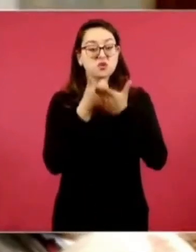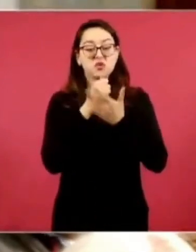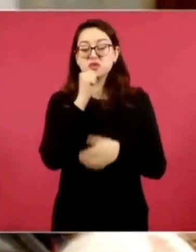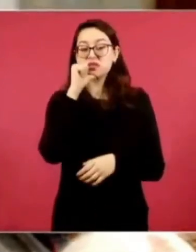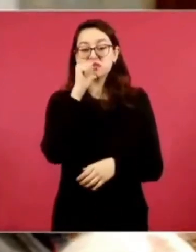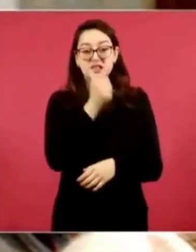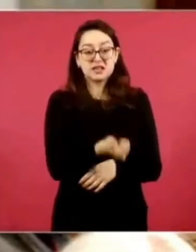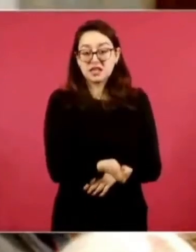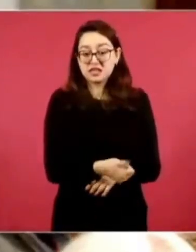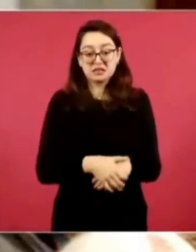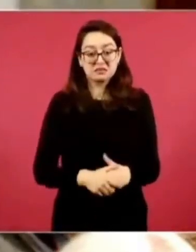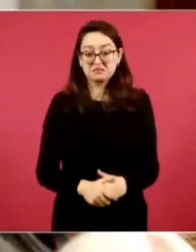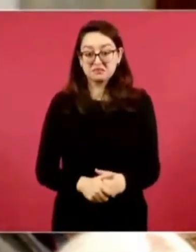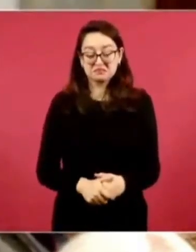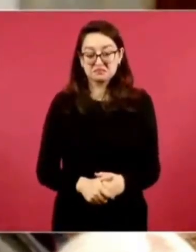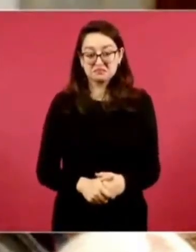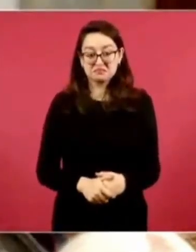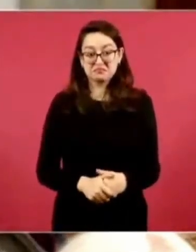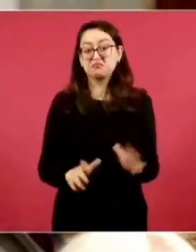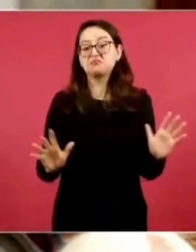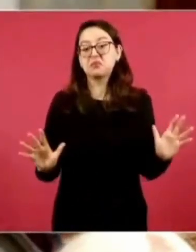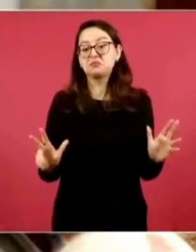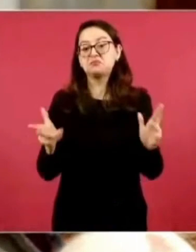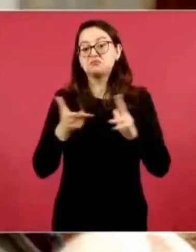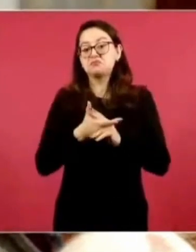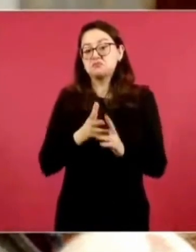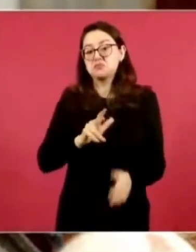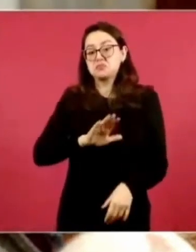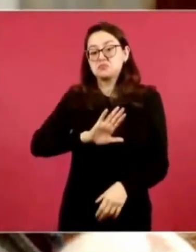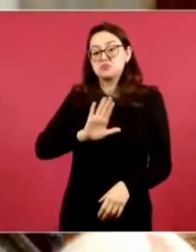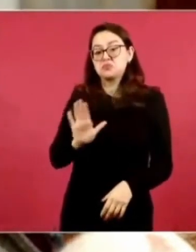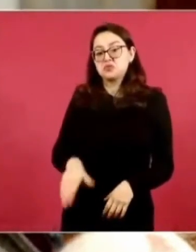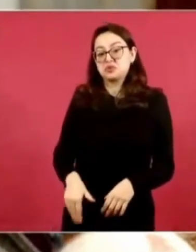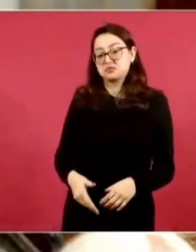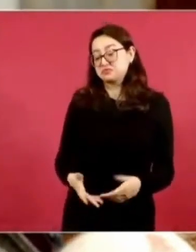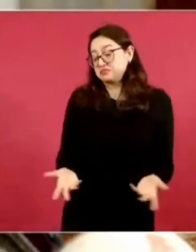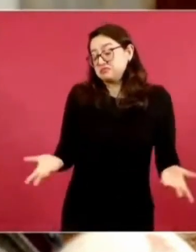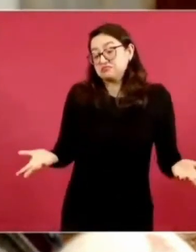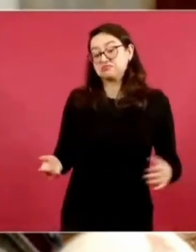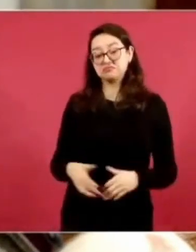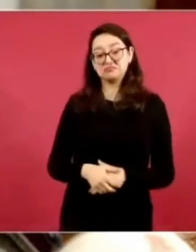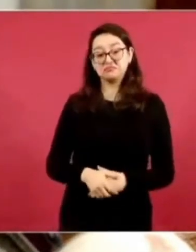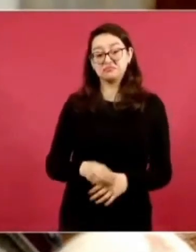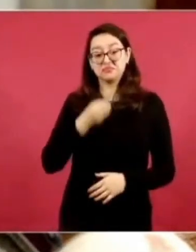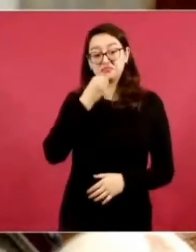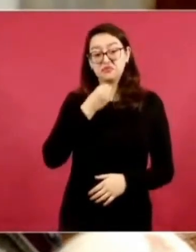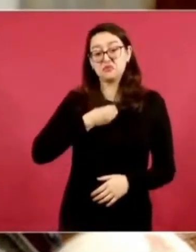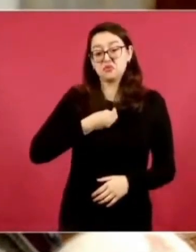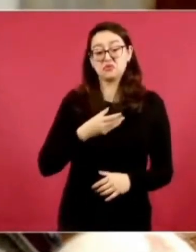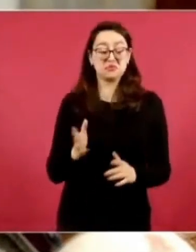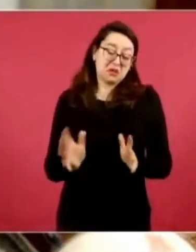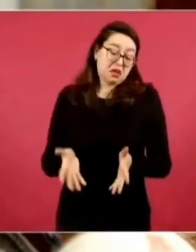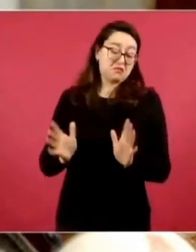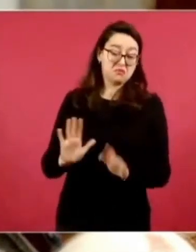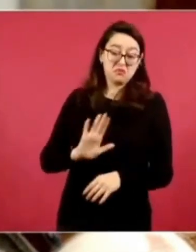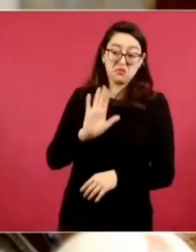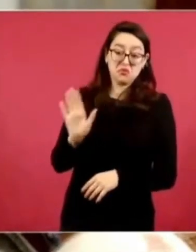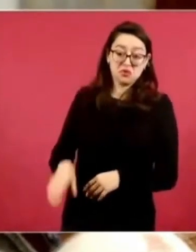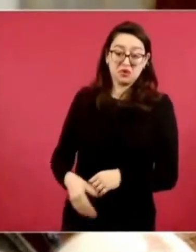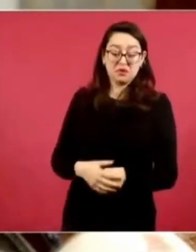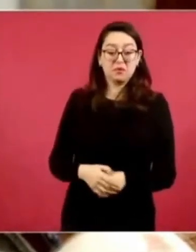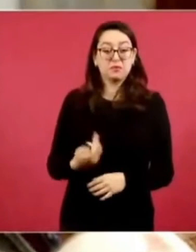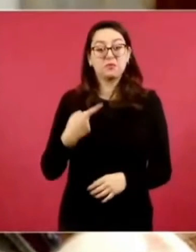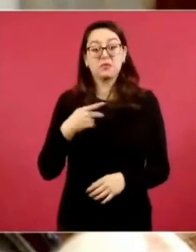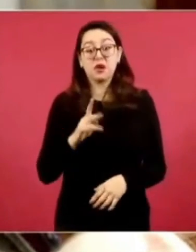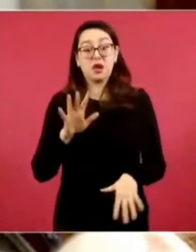Porque lo de menos es que nos maten. Pues dicen, pues ya muerto el asunto, se acabó, ¿no? Pero cuando no